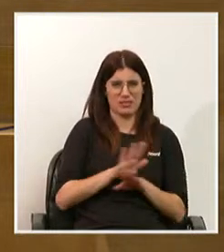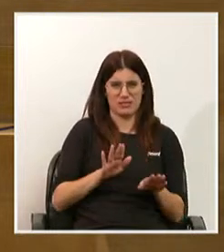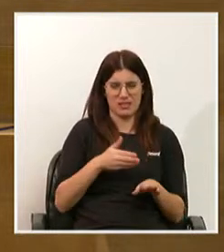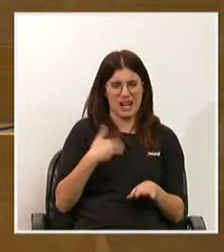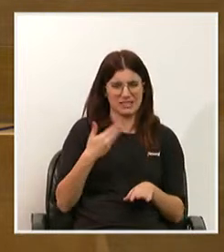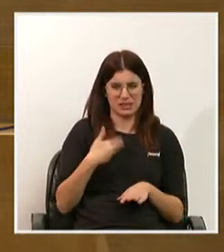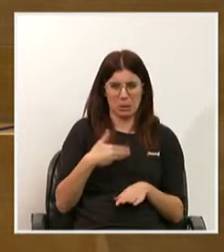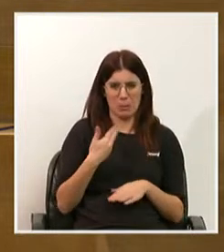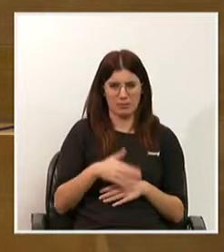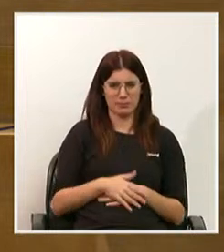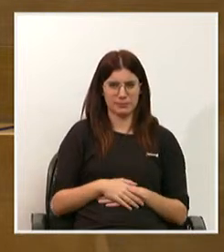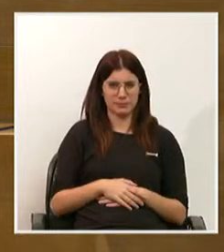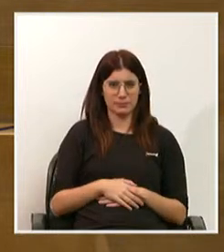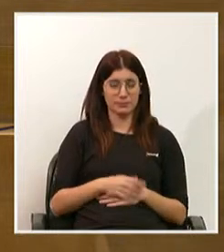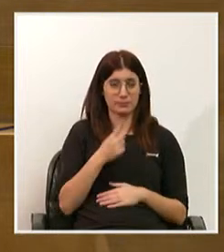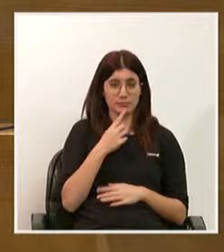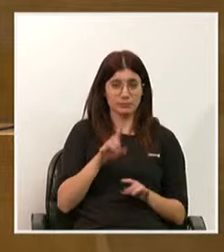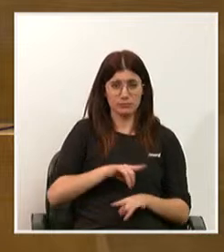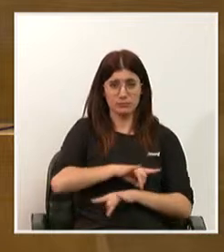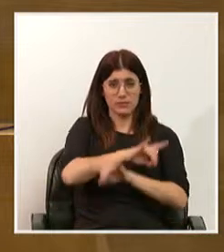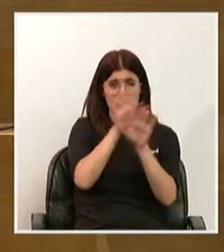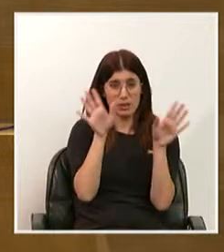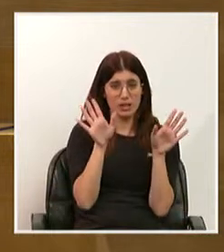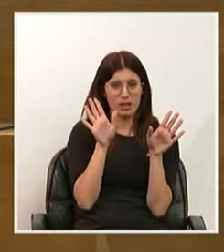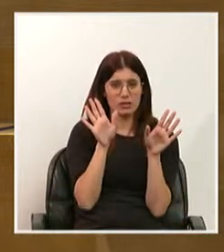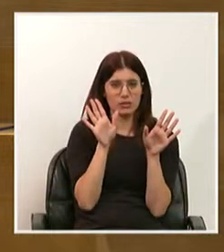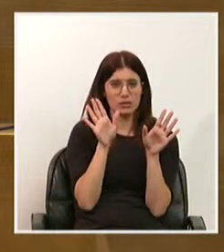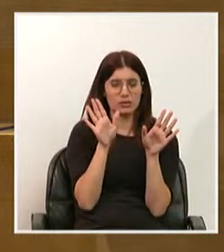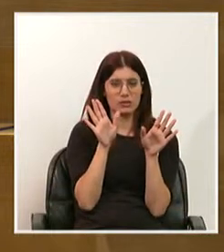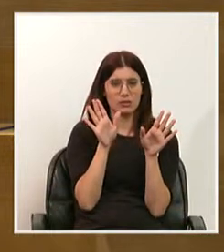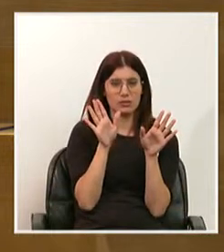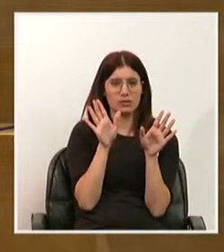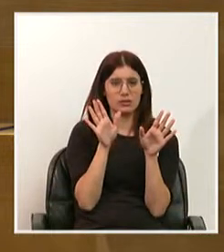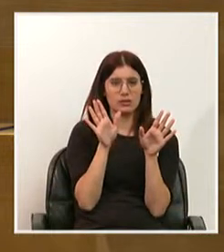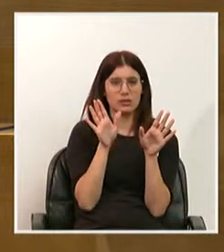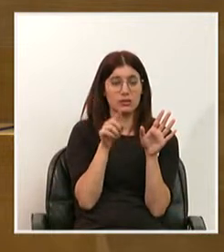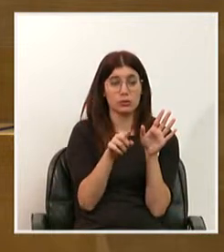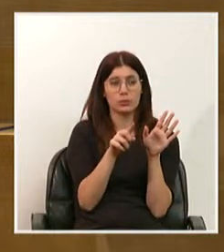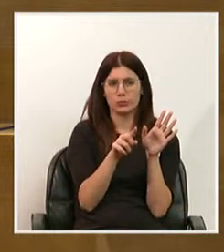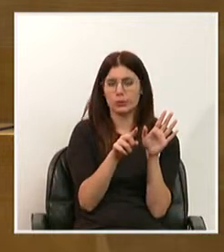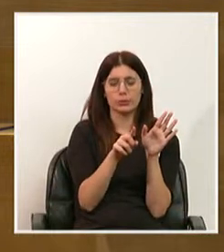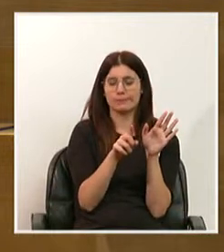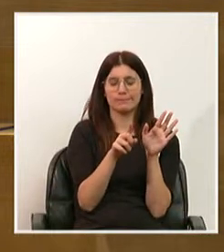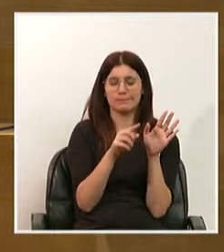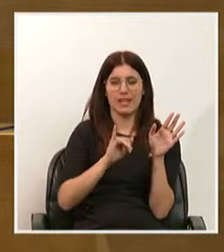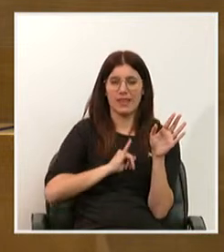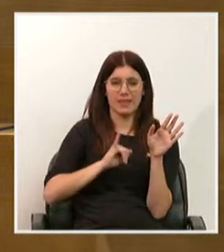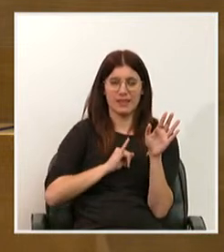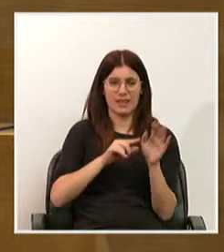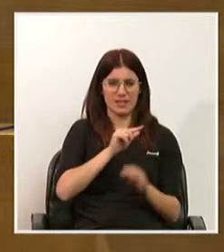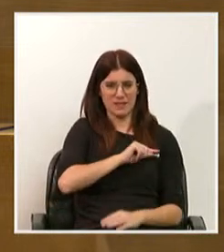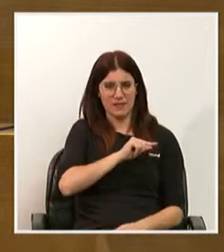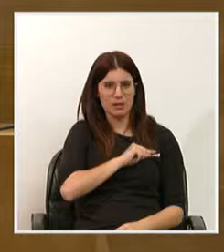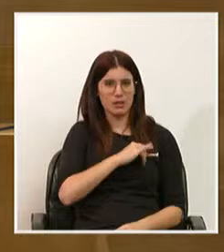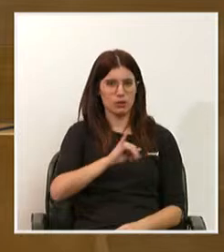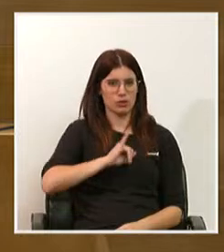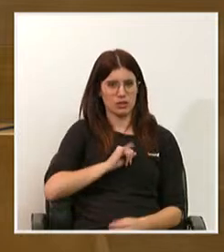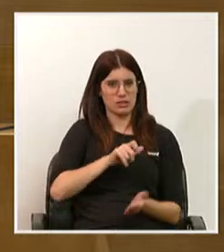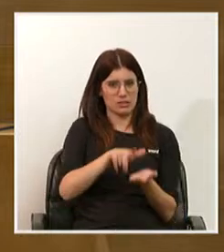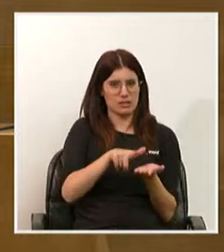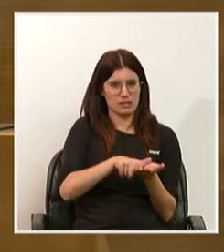que es que señ de vo no seen idic laeng